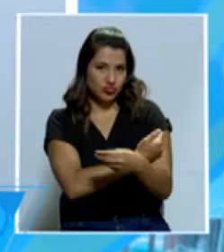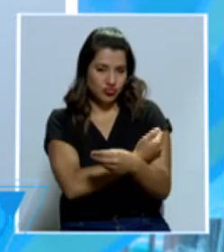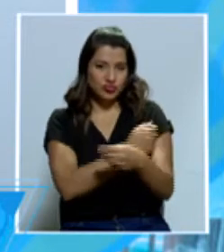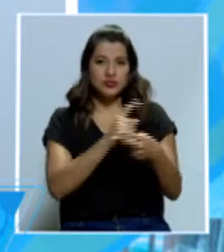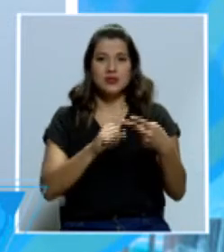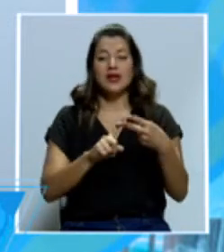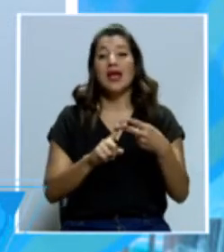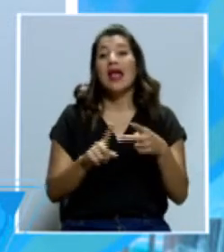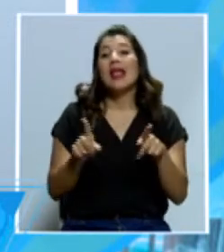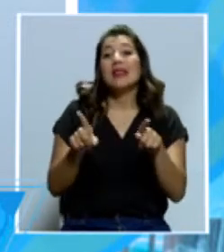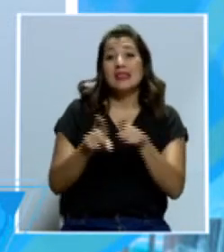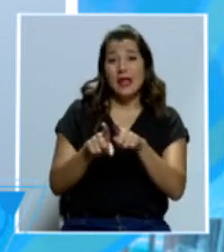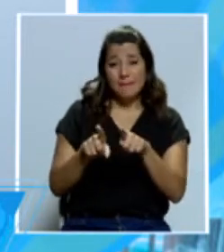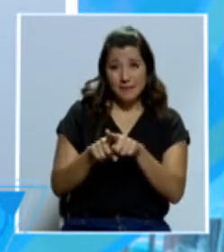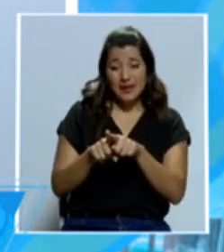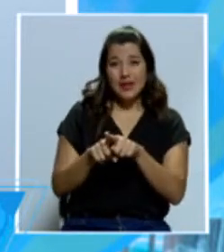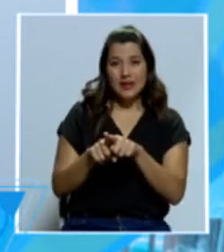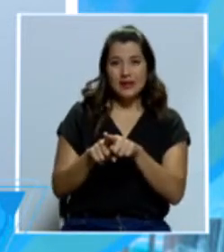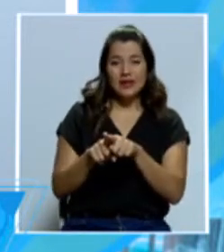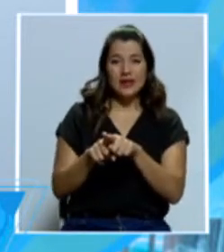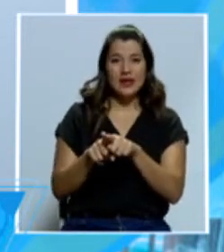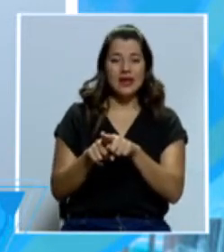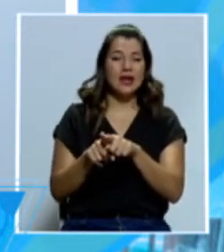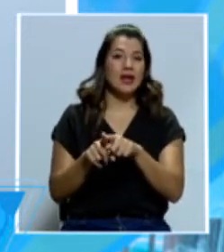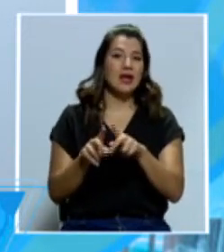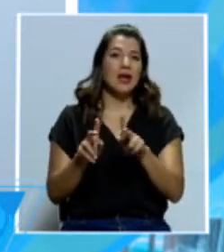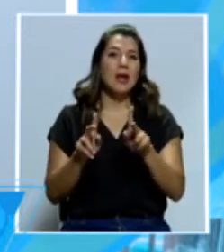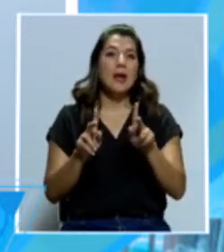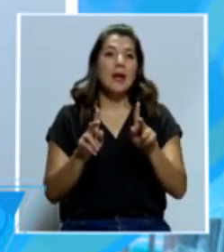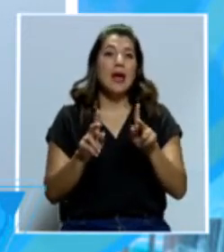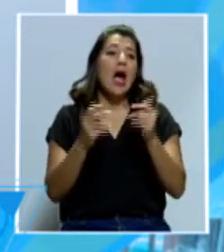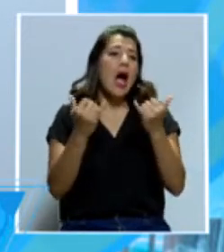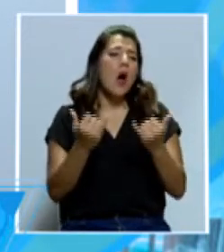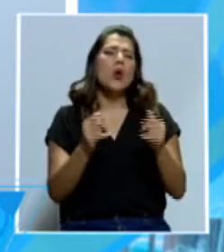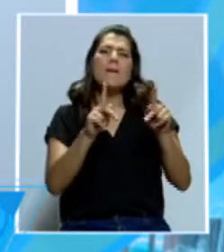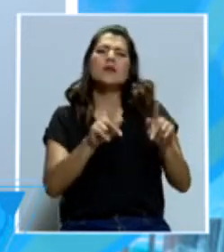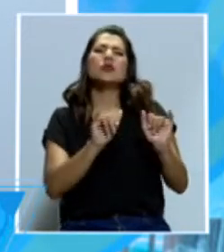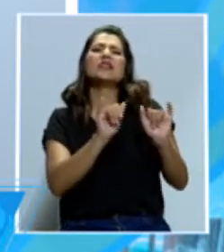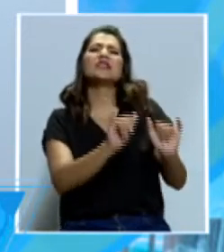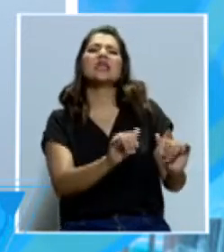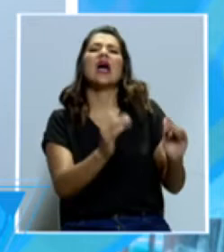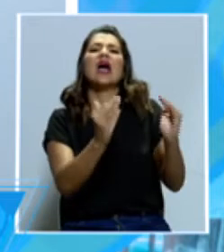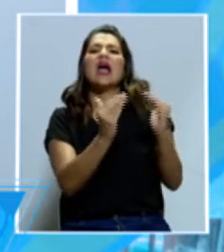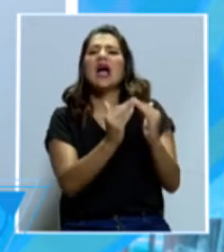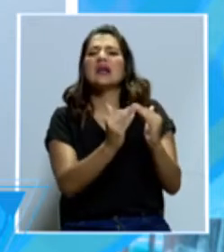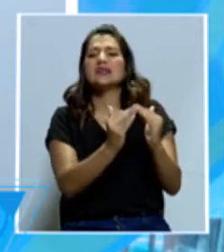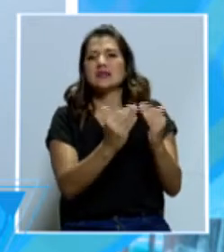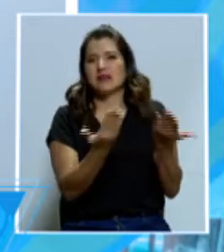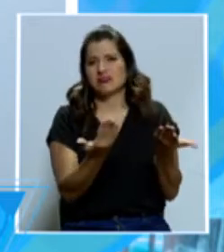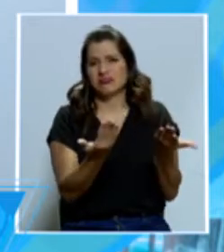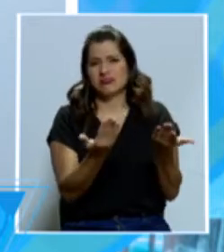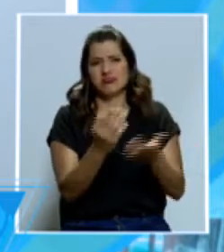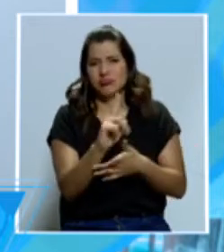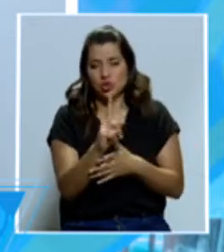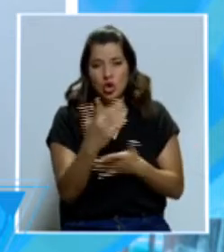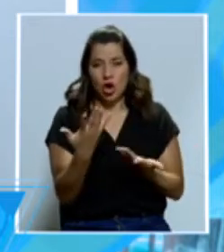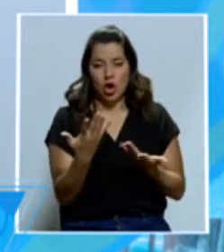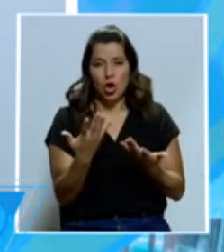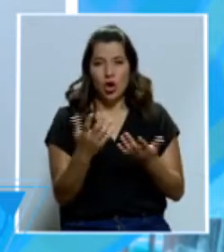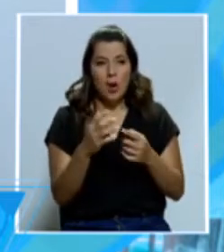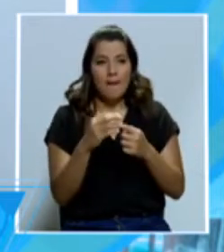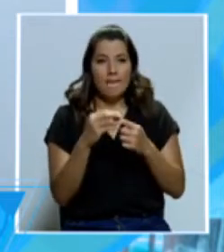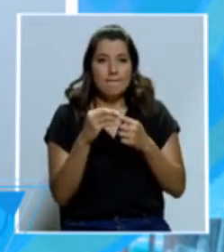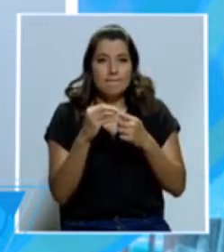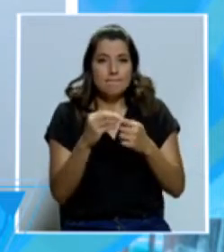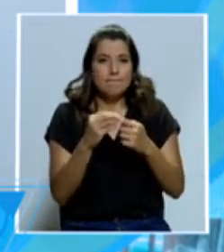las casas no son necesariamente la prioridad porque si están recluidas en la casa, en sus